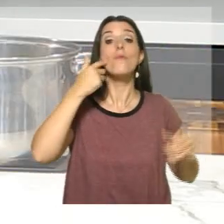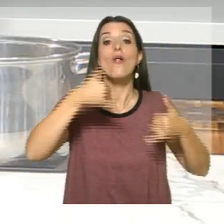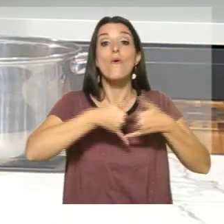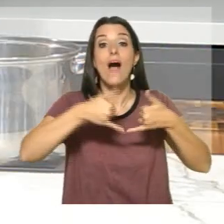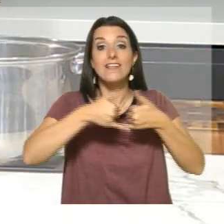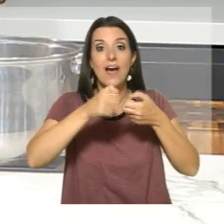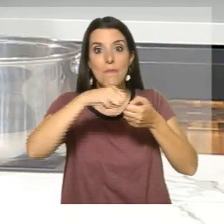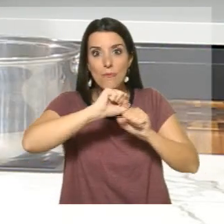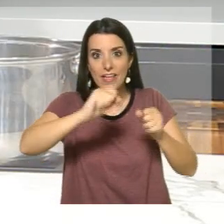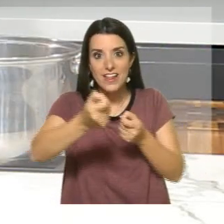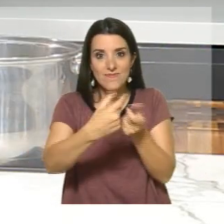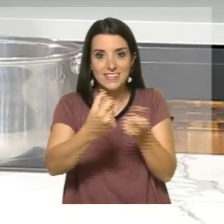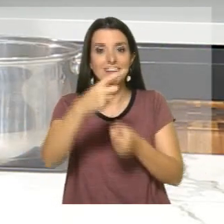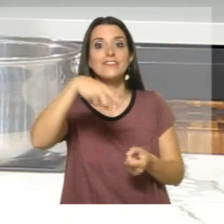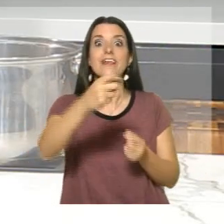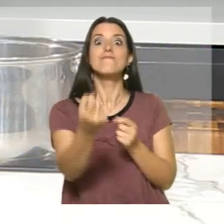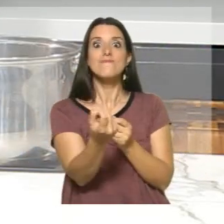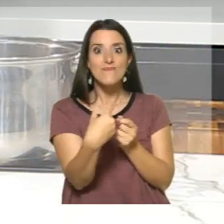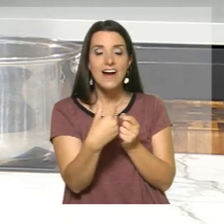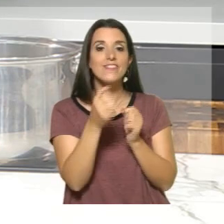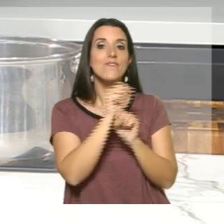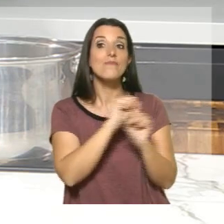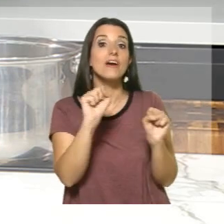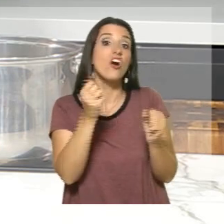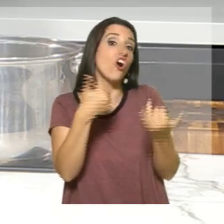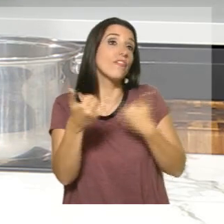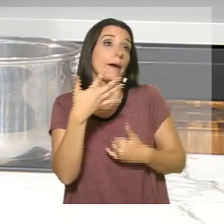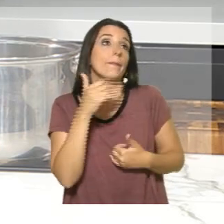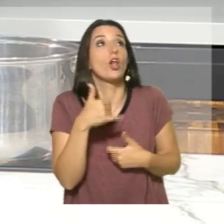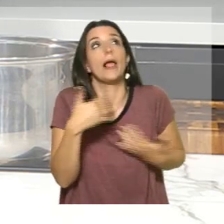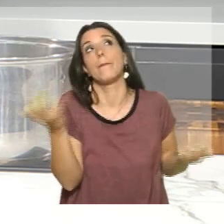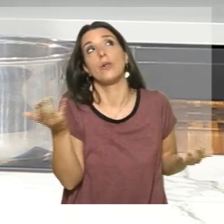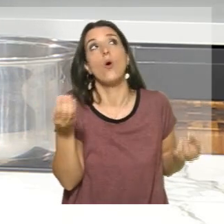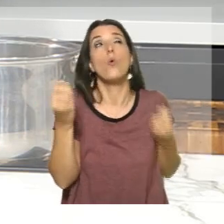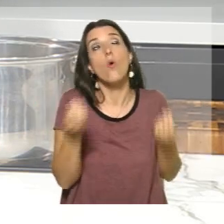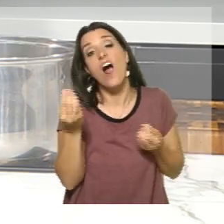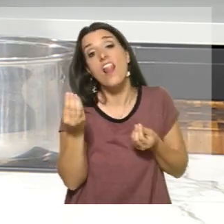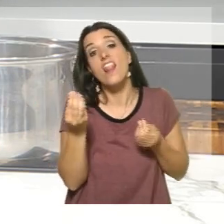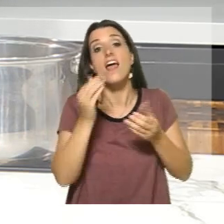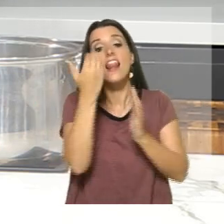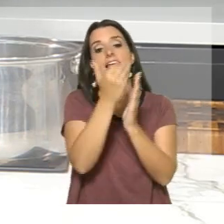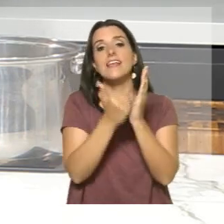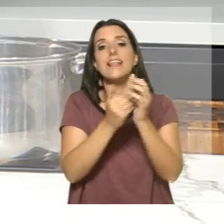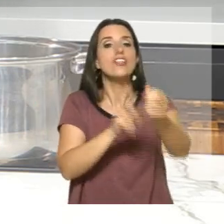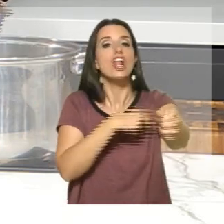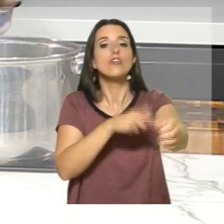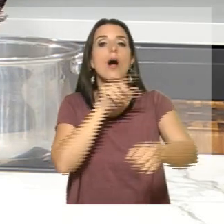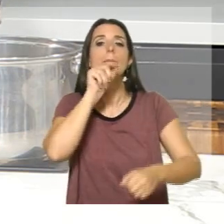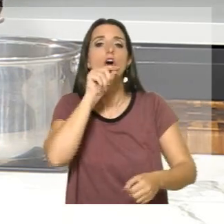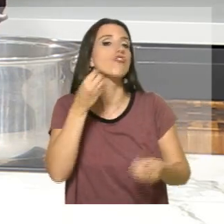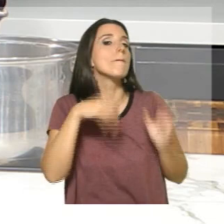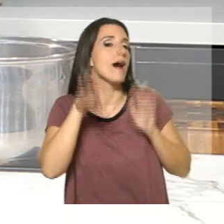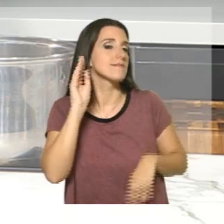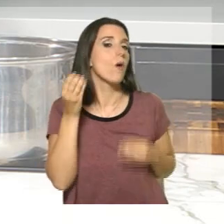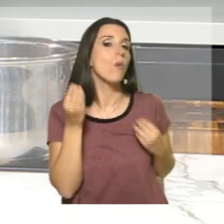así también de mensaje de texto para que se comuniquen con nosotros, para que nos cuenten, por ejemplo, ¿cuál es la receta tradicional que ustedes hacen con pollo?